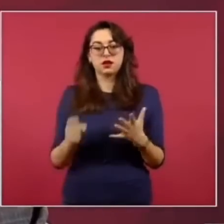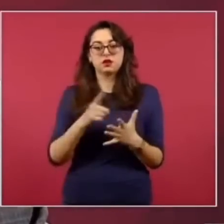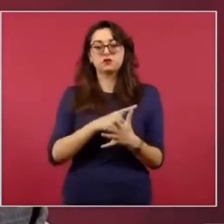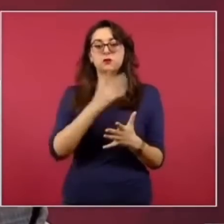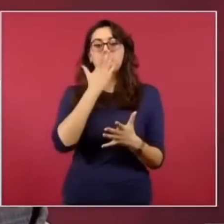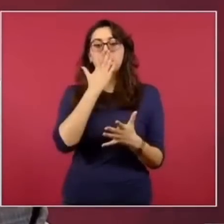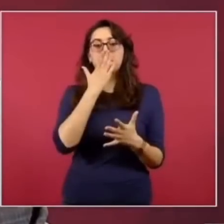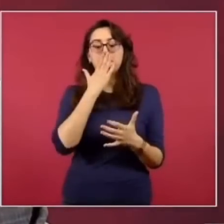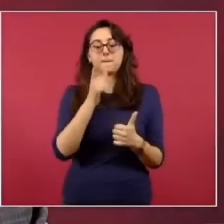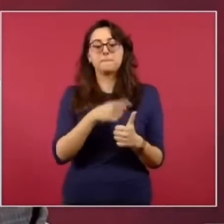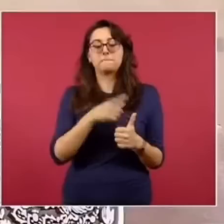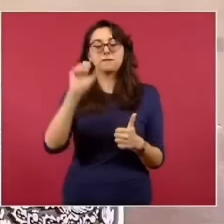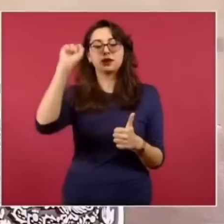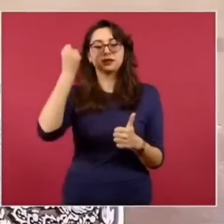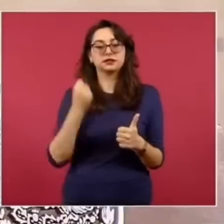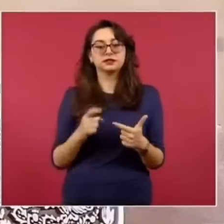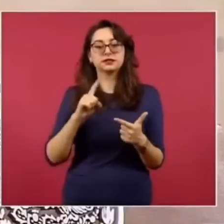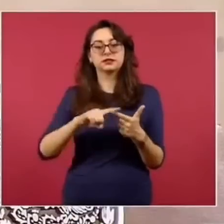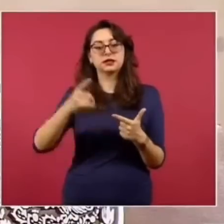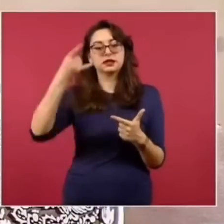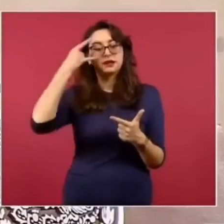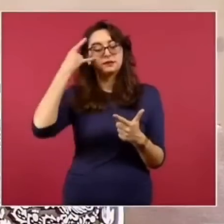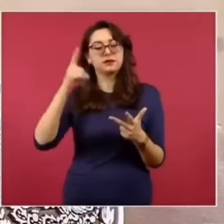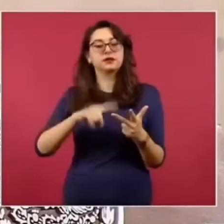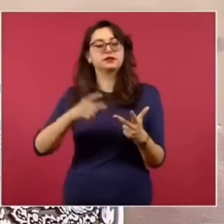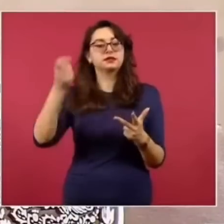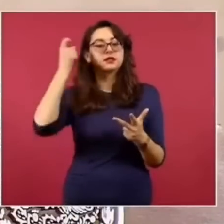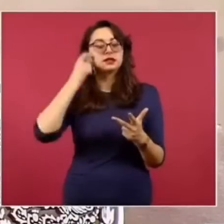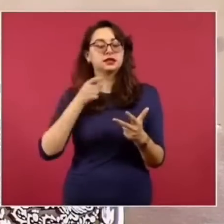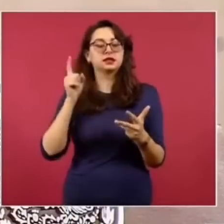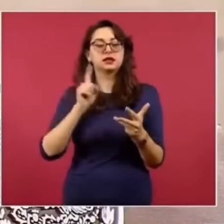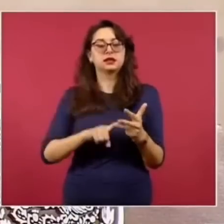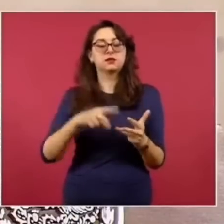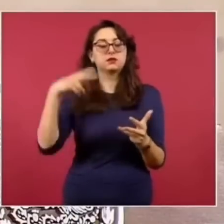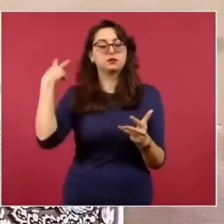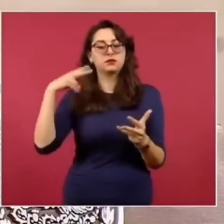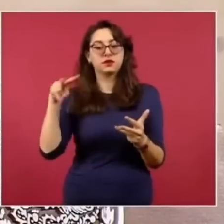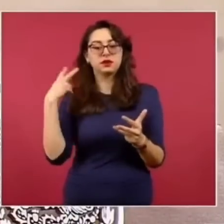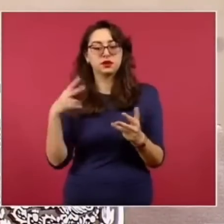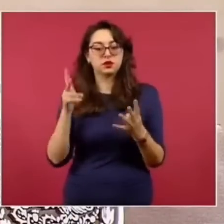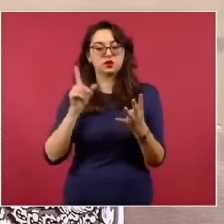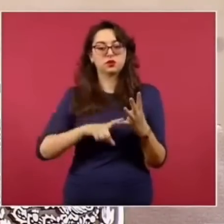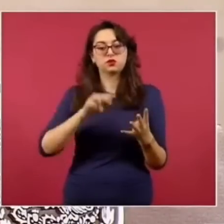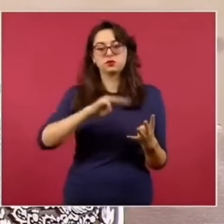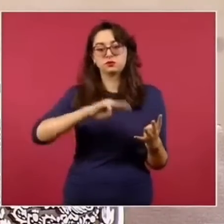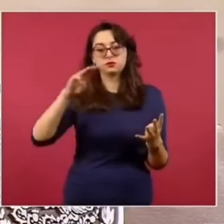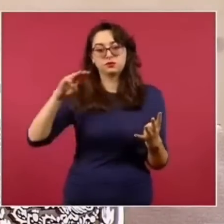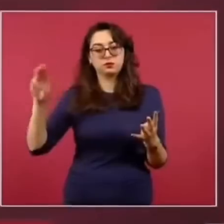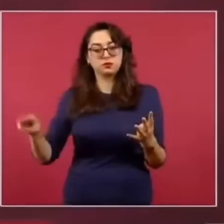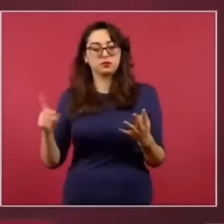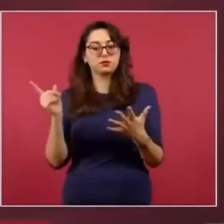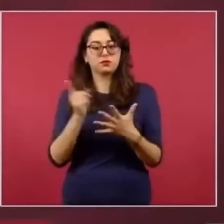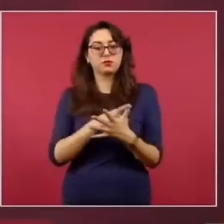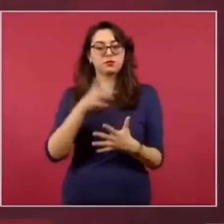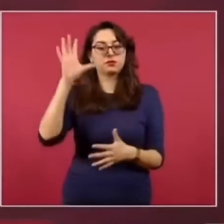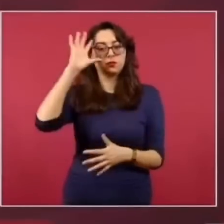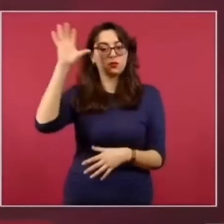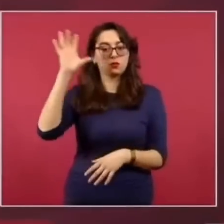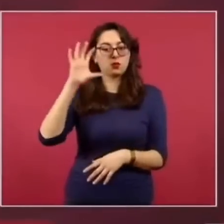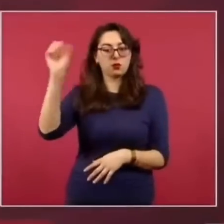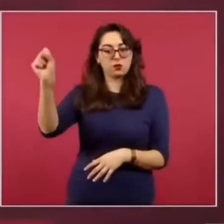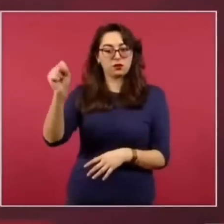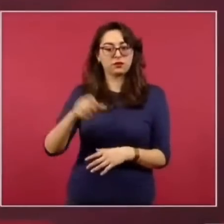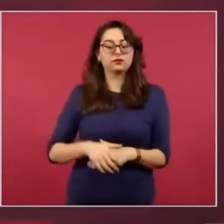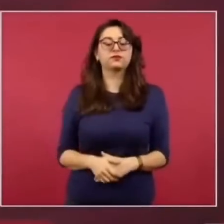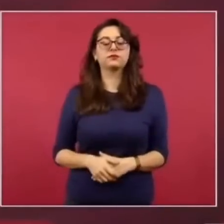Sinaloa, Campeche, Guerrero, Veracruz, Michoacán y Morelos. Pero por otra parte, y en tercer lugar, y no